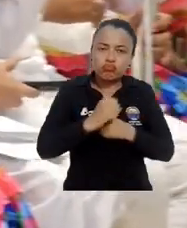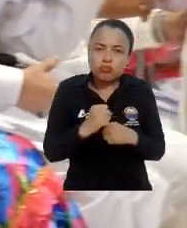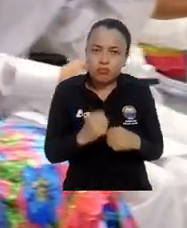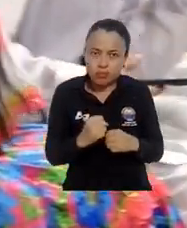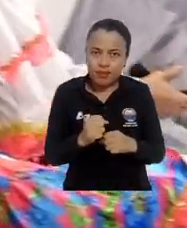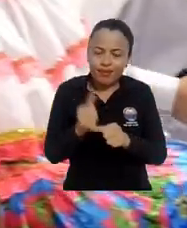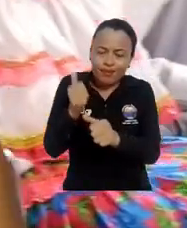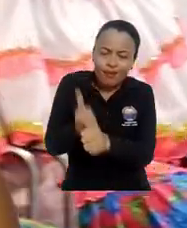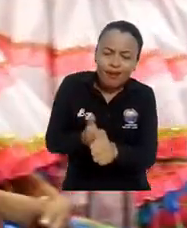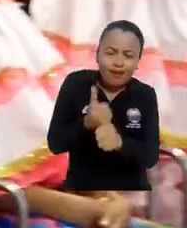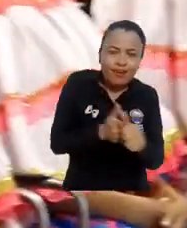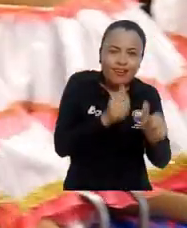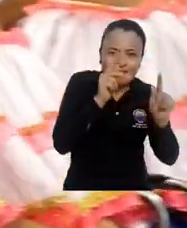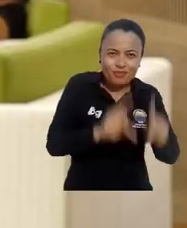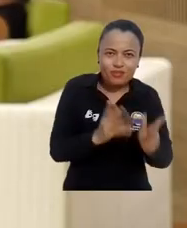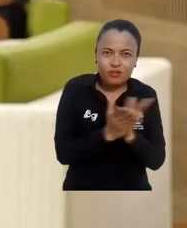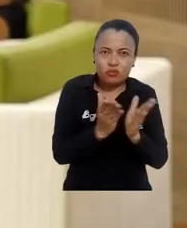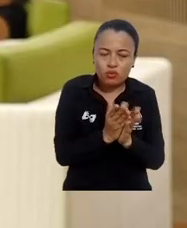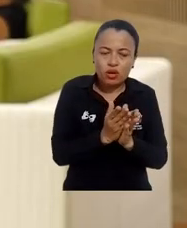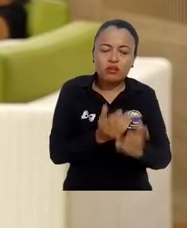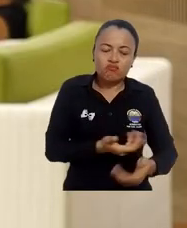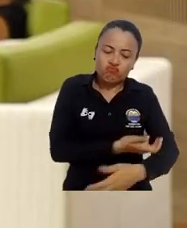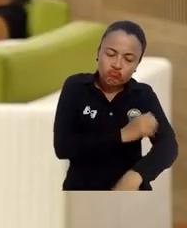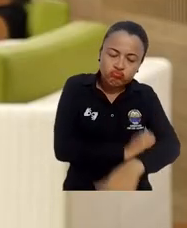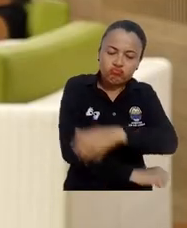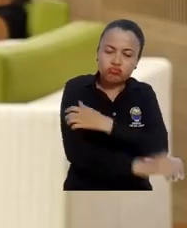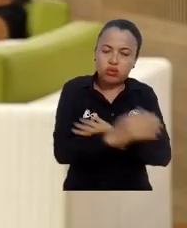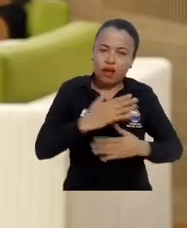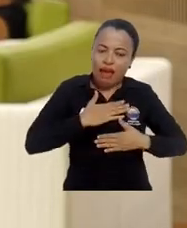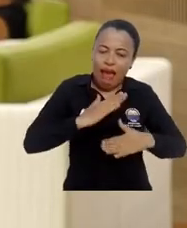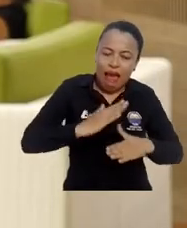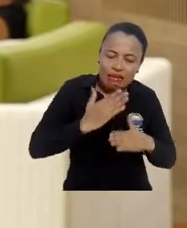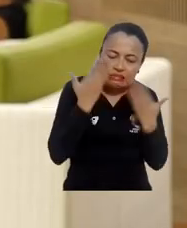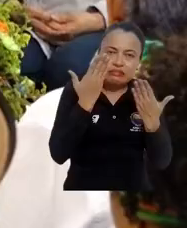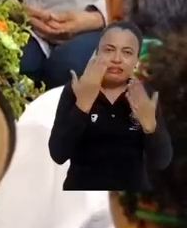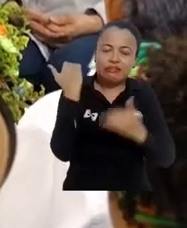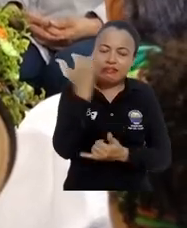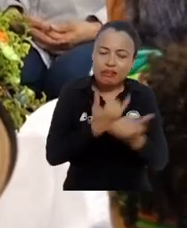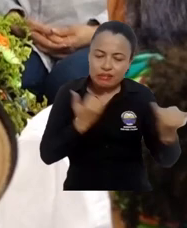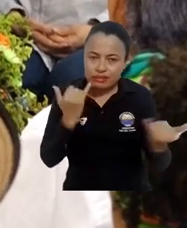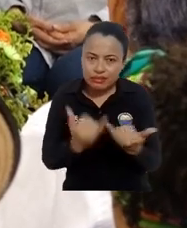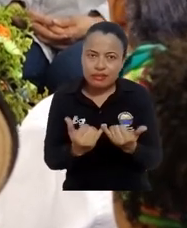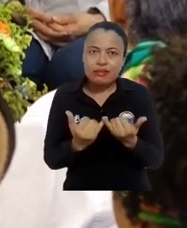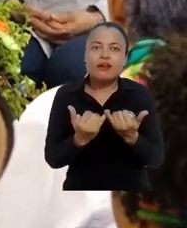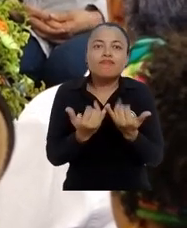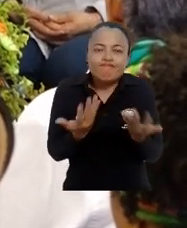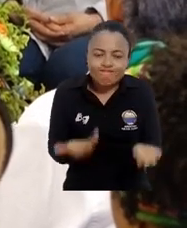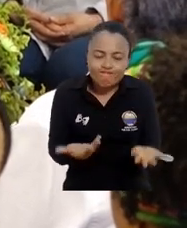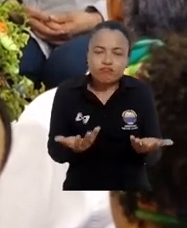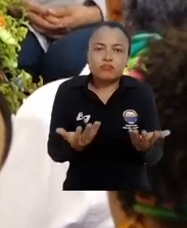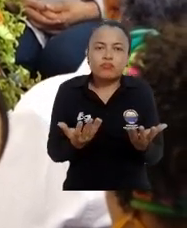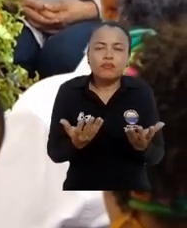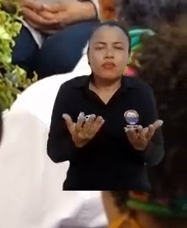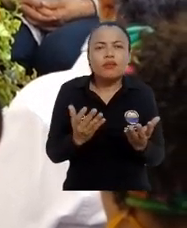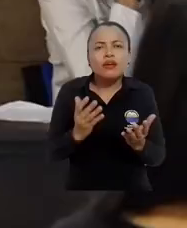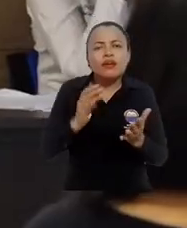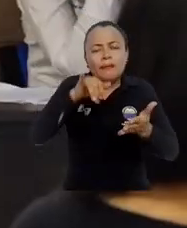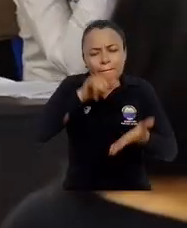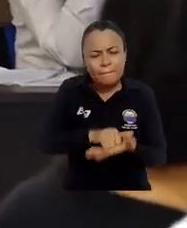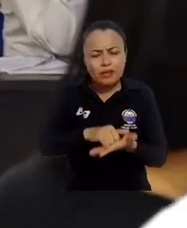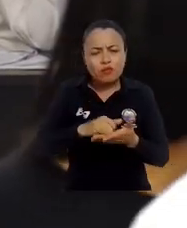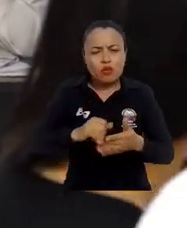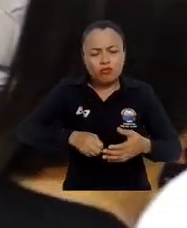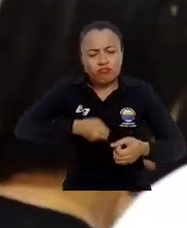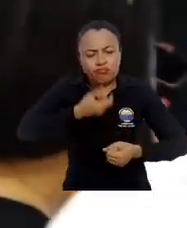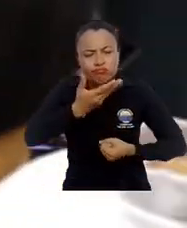empoderando. Cada estudiante se empodera de lo que es su esencia, su identidad,